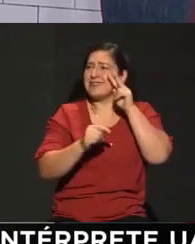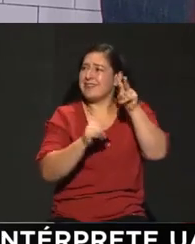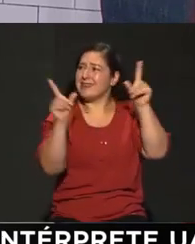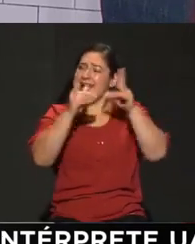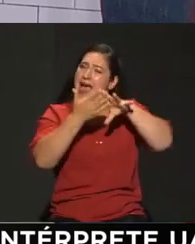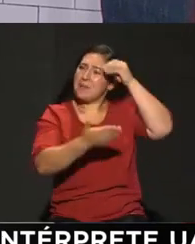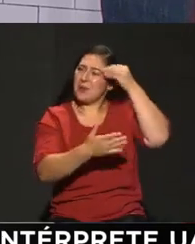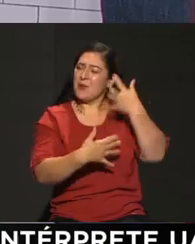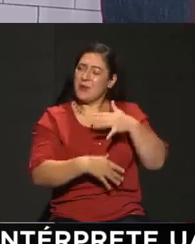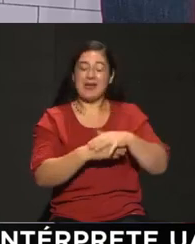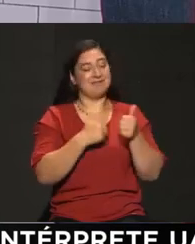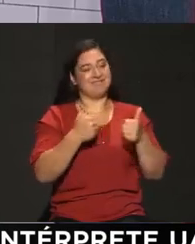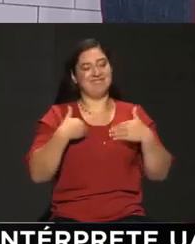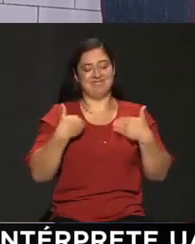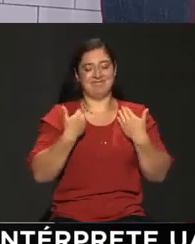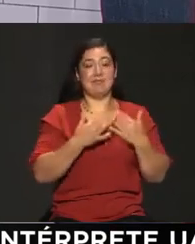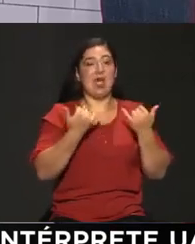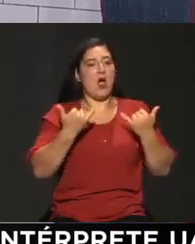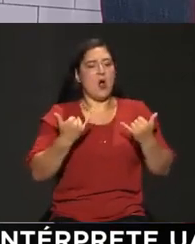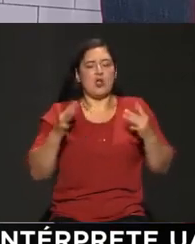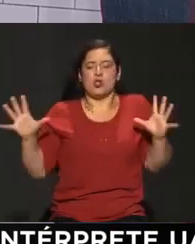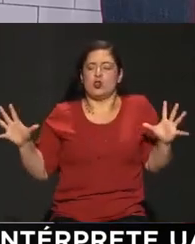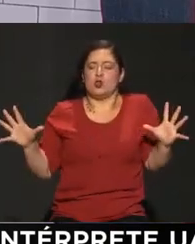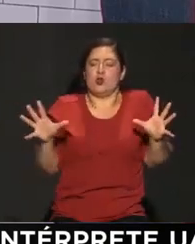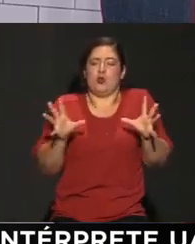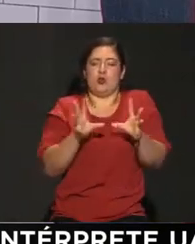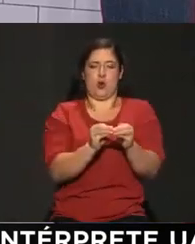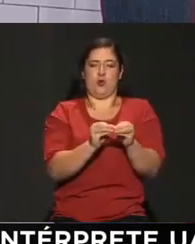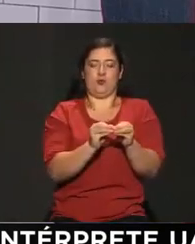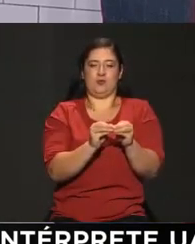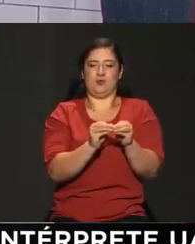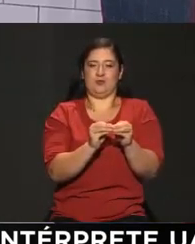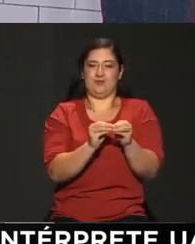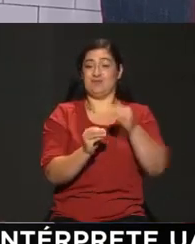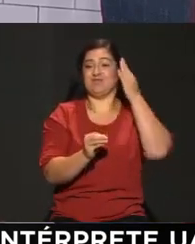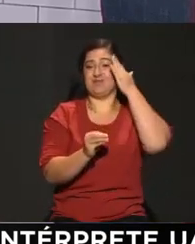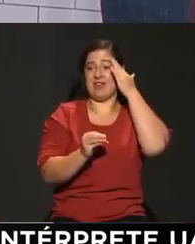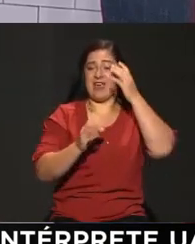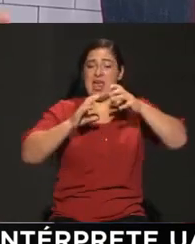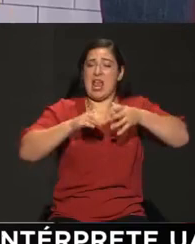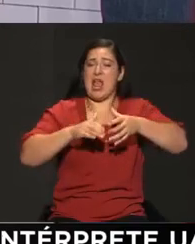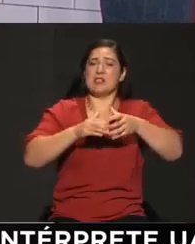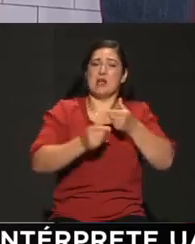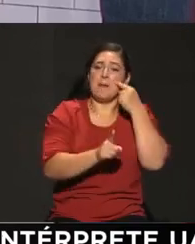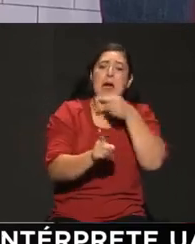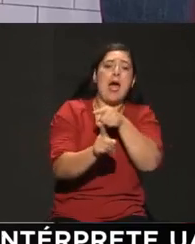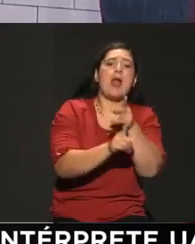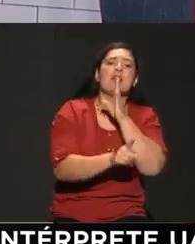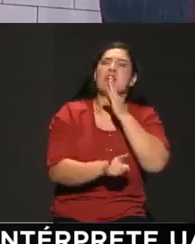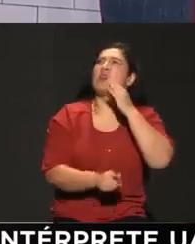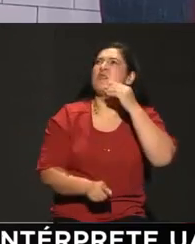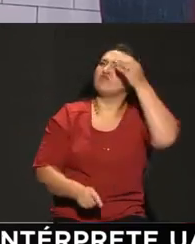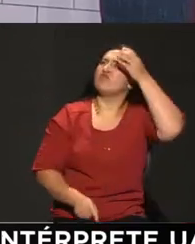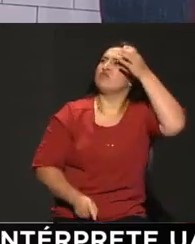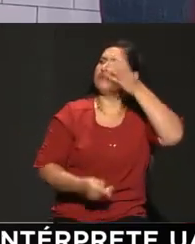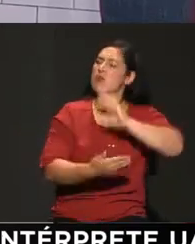así que nada. Hoy vamos a hacer una recopilación, entonces, quiero recordar como siempre, esta clase no es para expertos en música, esta clase